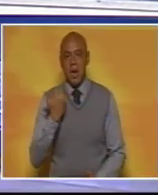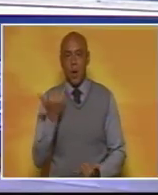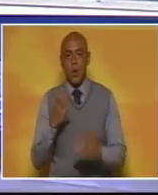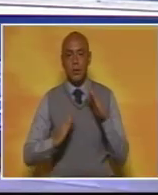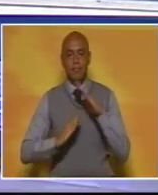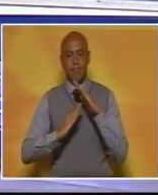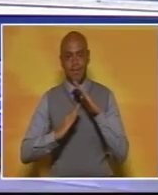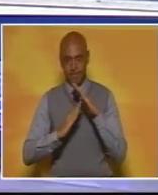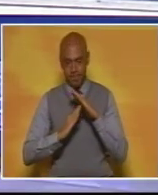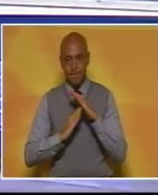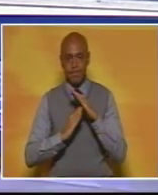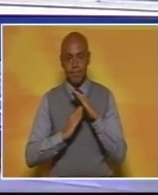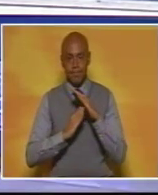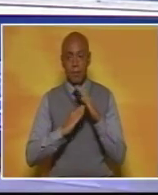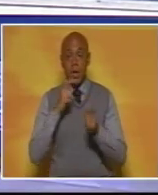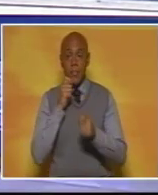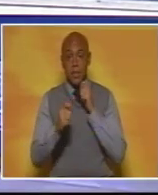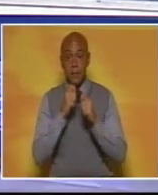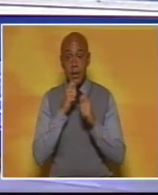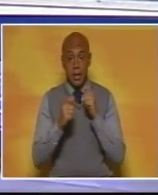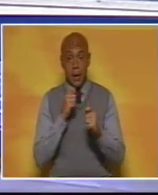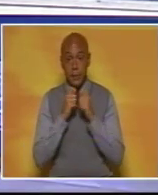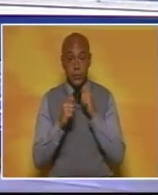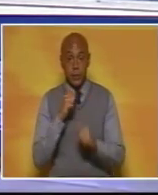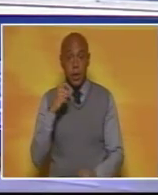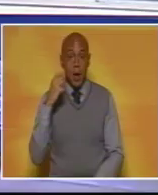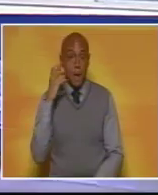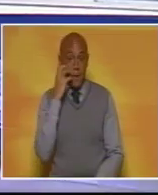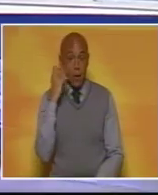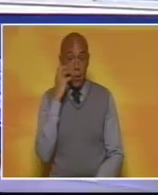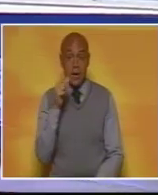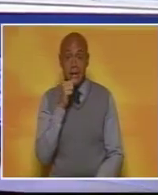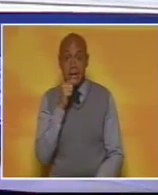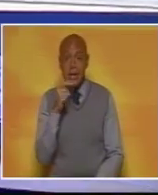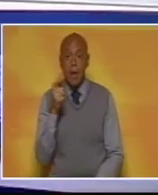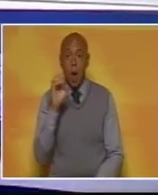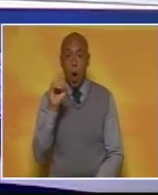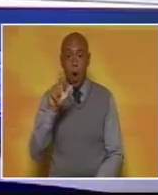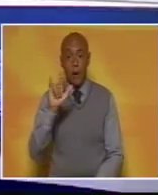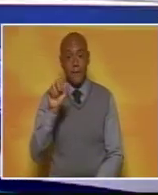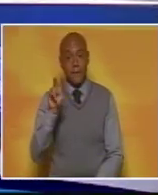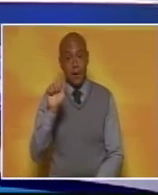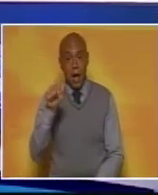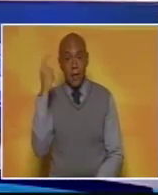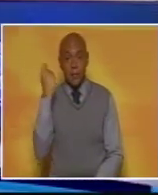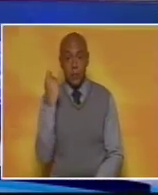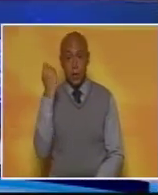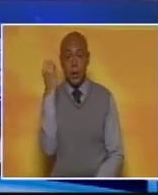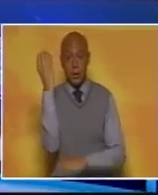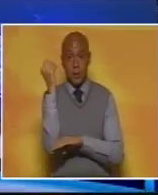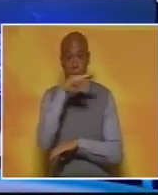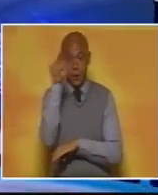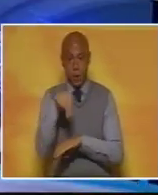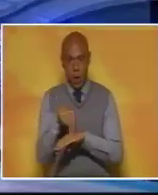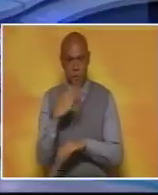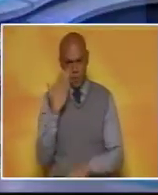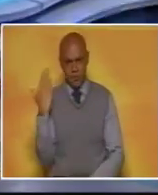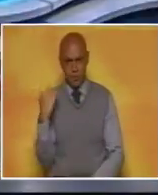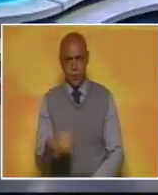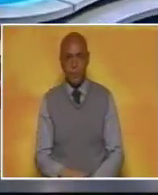pausa. Así es, pero al regreso a la entrevista a Venevisión, Manuel Covela estará conversando con Bolivia Suárez, diputada de la Asamblea Nacional.